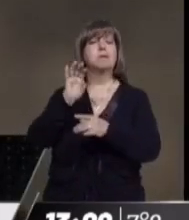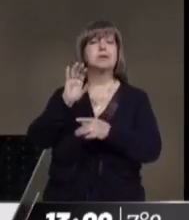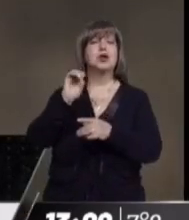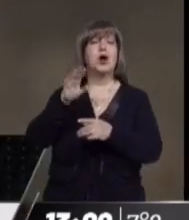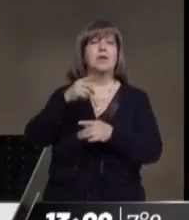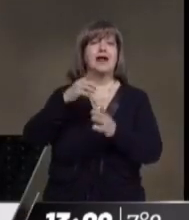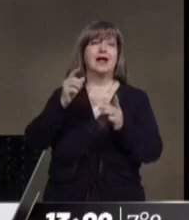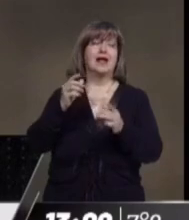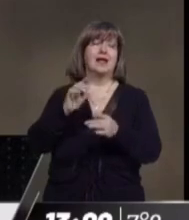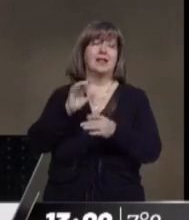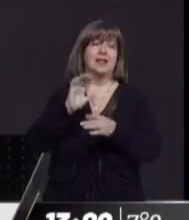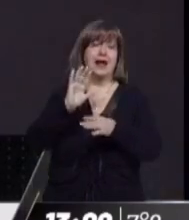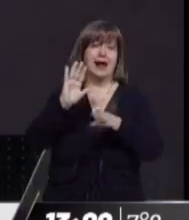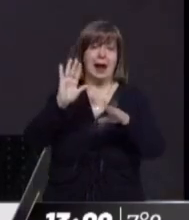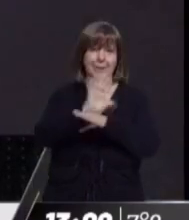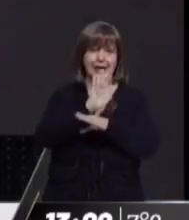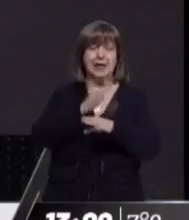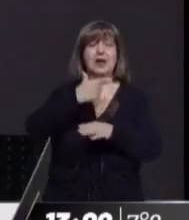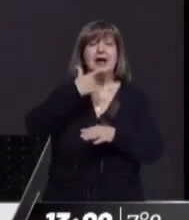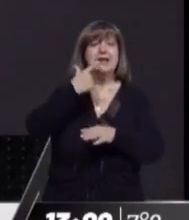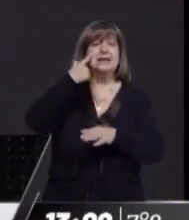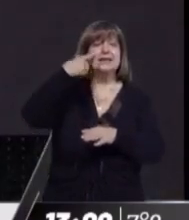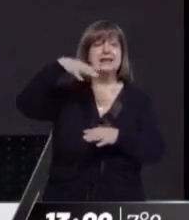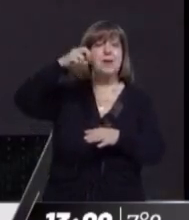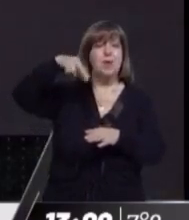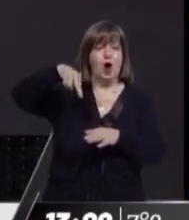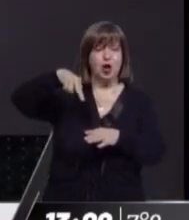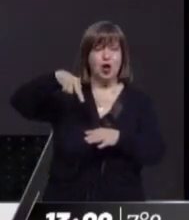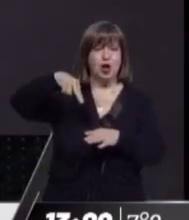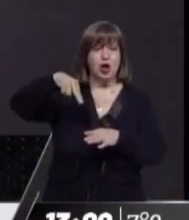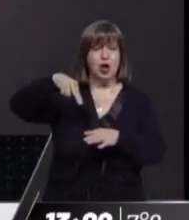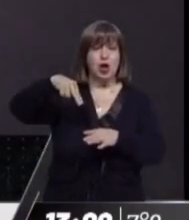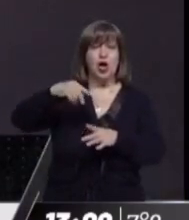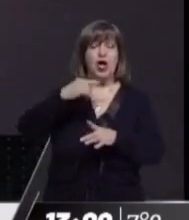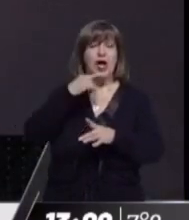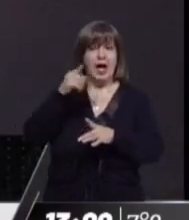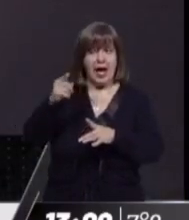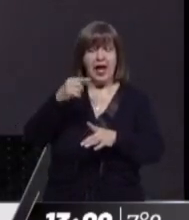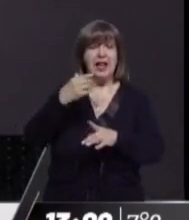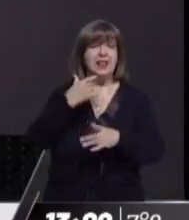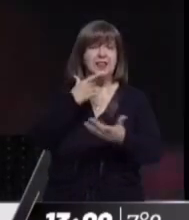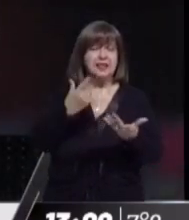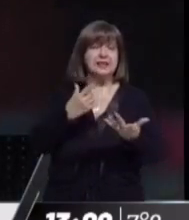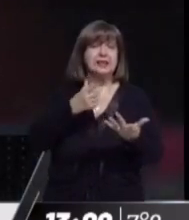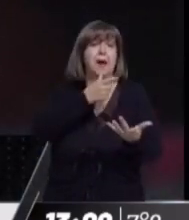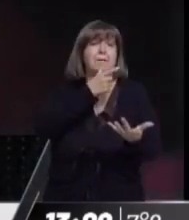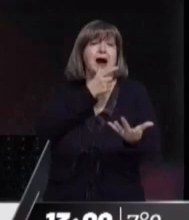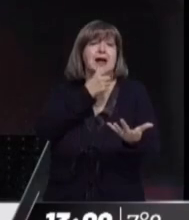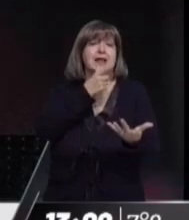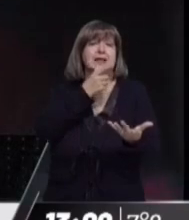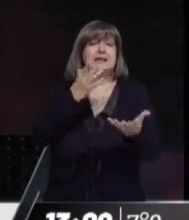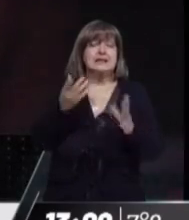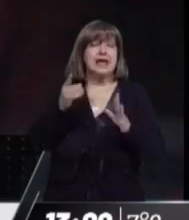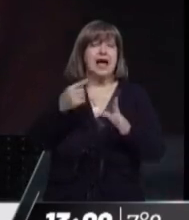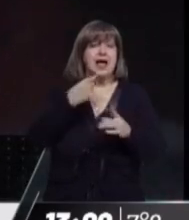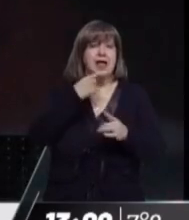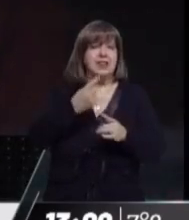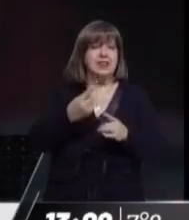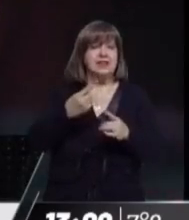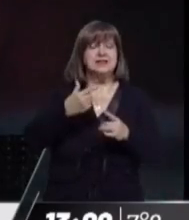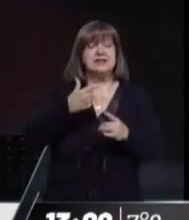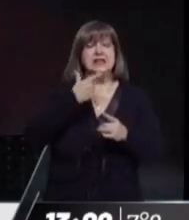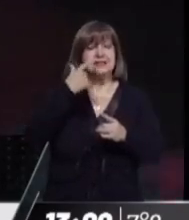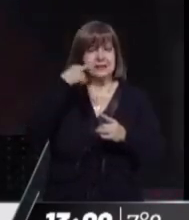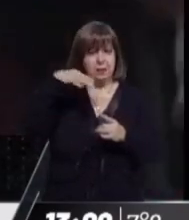joven que se hace pasar por un chico con cierta discapacidad mental y comienza a rodearse de